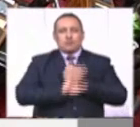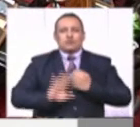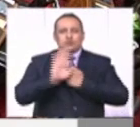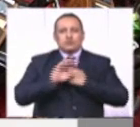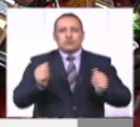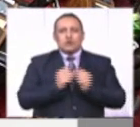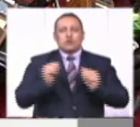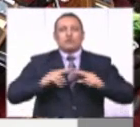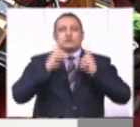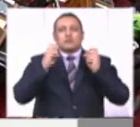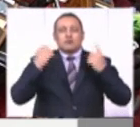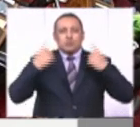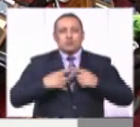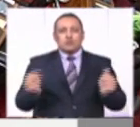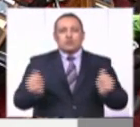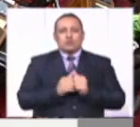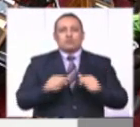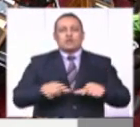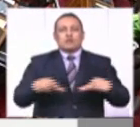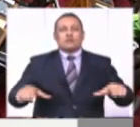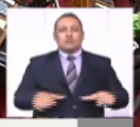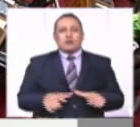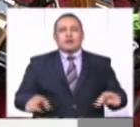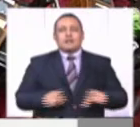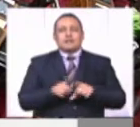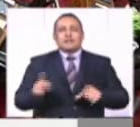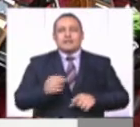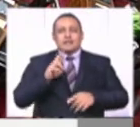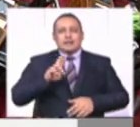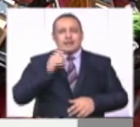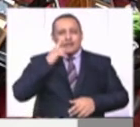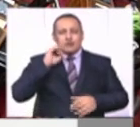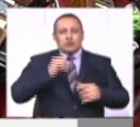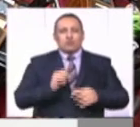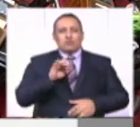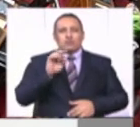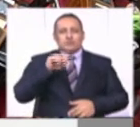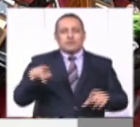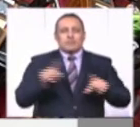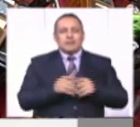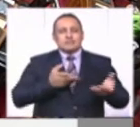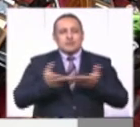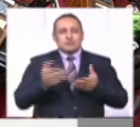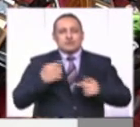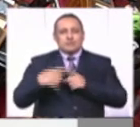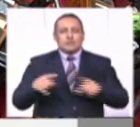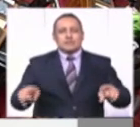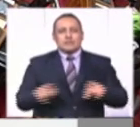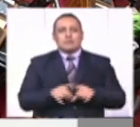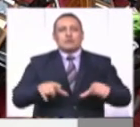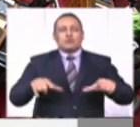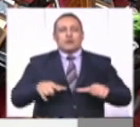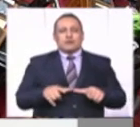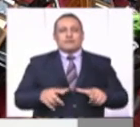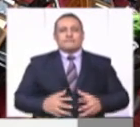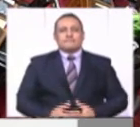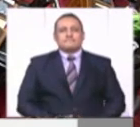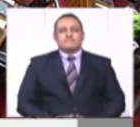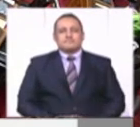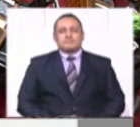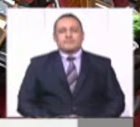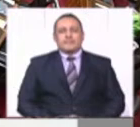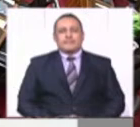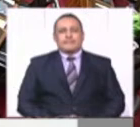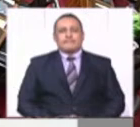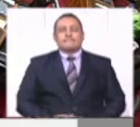de los ecosistemas de la cuenca hidrográfica del Río lurín y la mejora de los servicios ecosistémicos de dicha cuenca